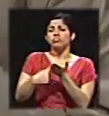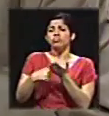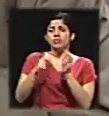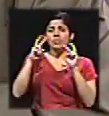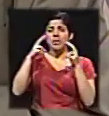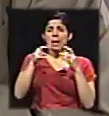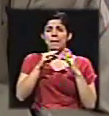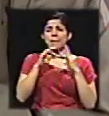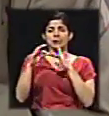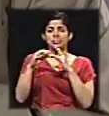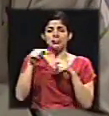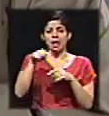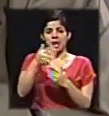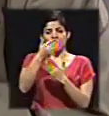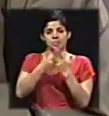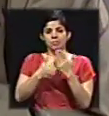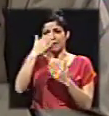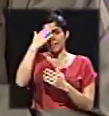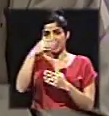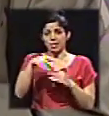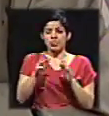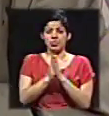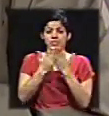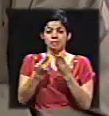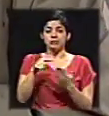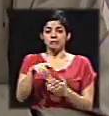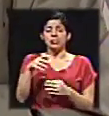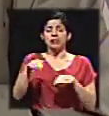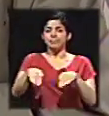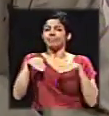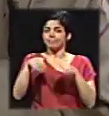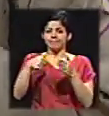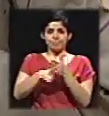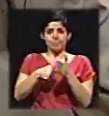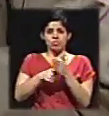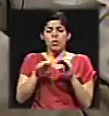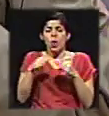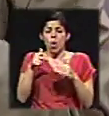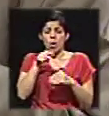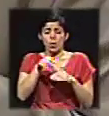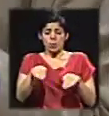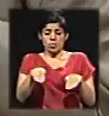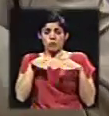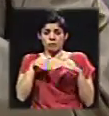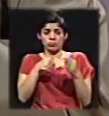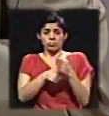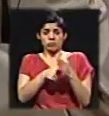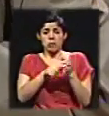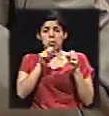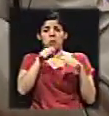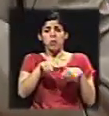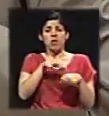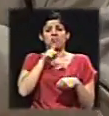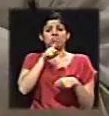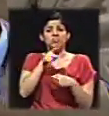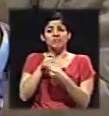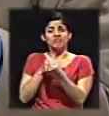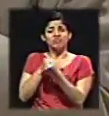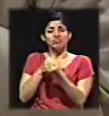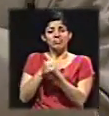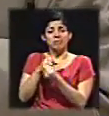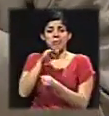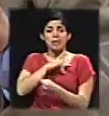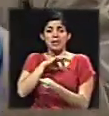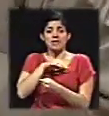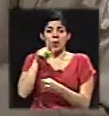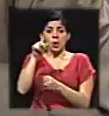tema principal de la portada, el abstencionismo, y cómo el abstencionismo puede terminar beneficiando a un